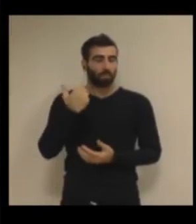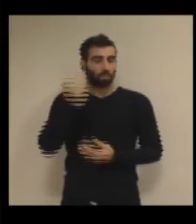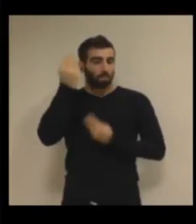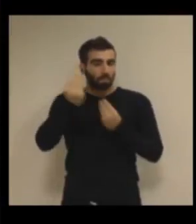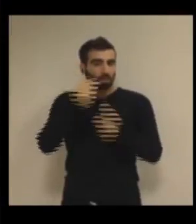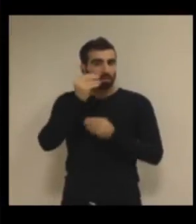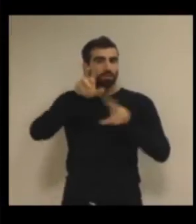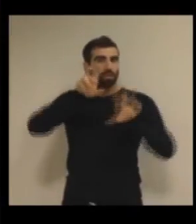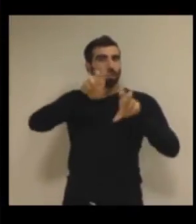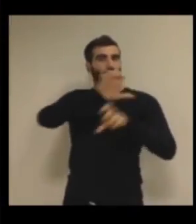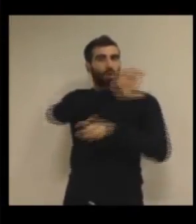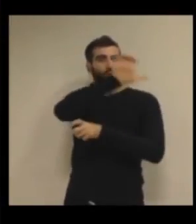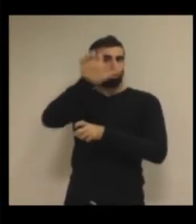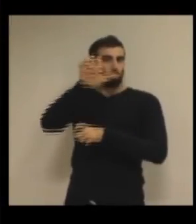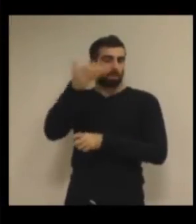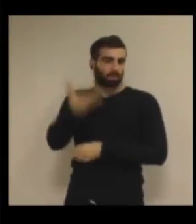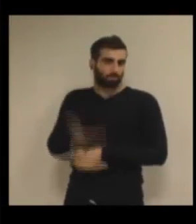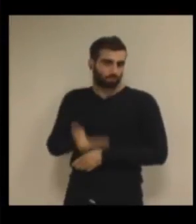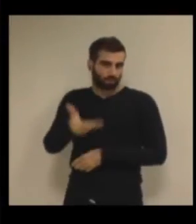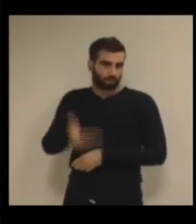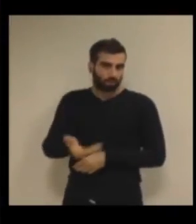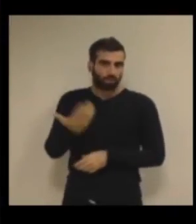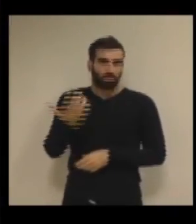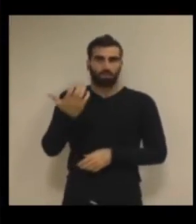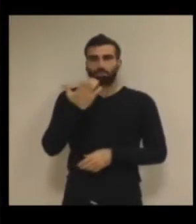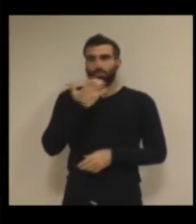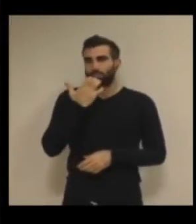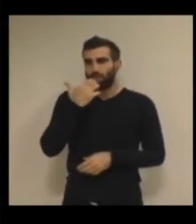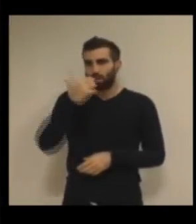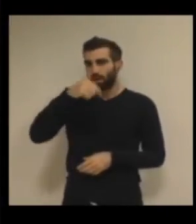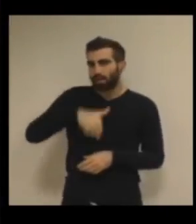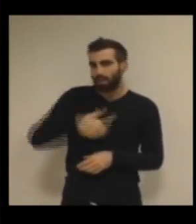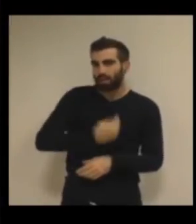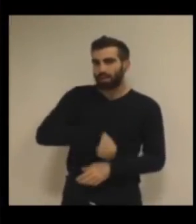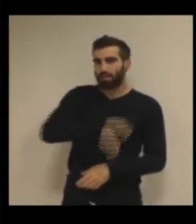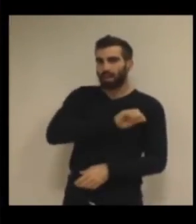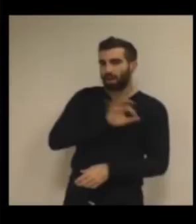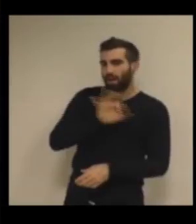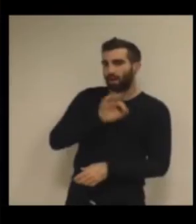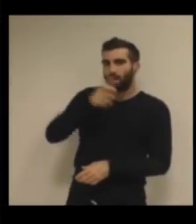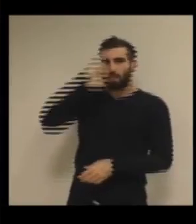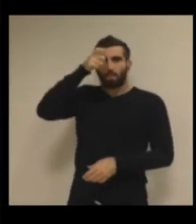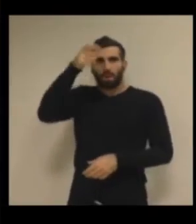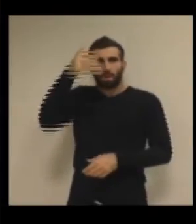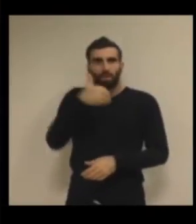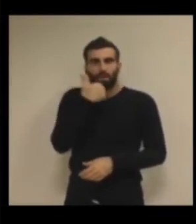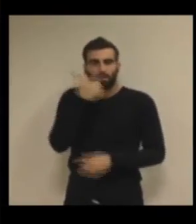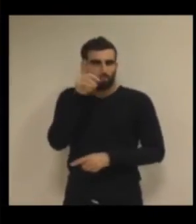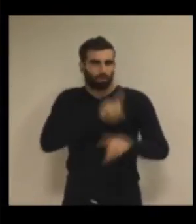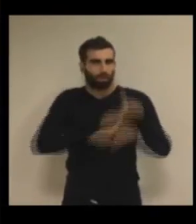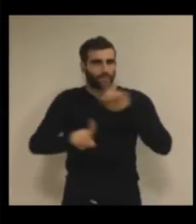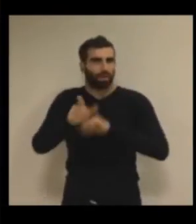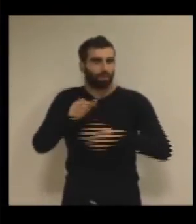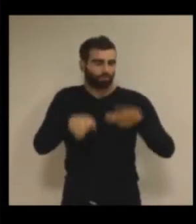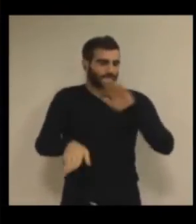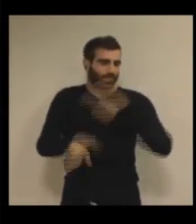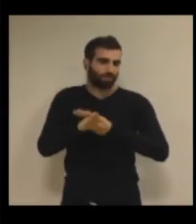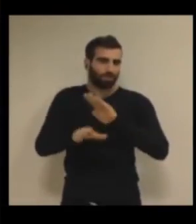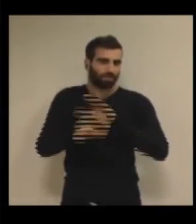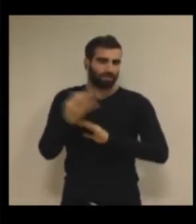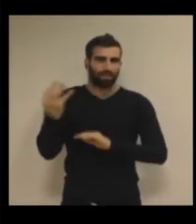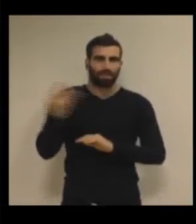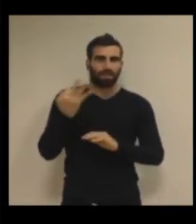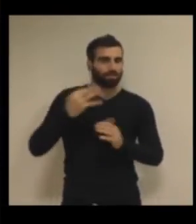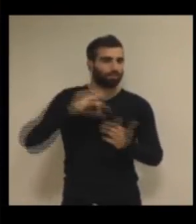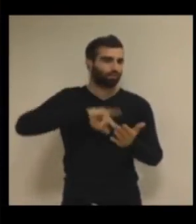muy importante, sin olvidar obviamente que hay muchos problemas todavía en el ayuntamiento de no sé qué pueblo que no están resueltos, ¿no? Pero está muy relacionado.